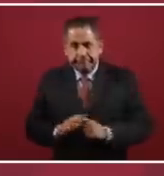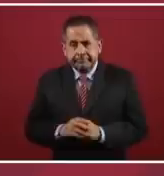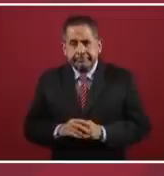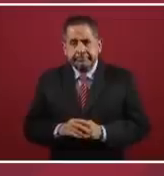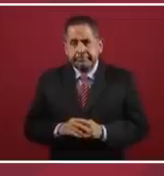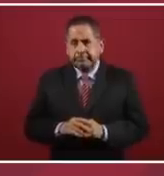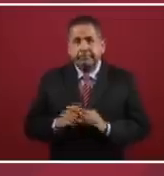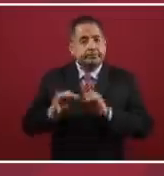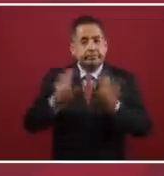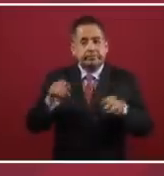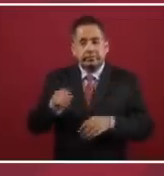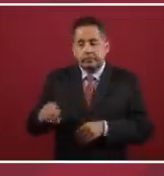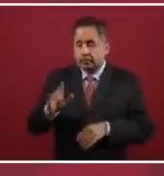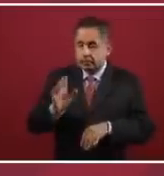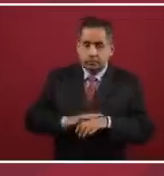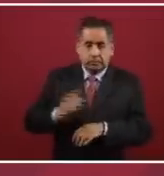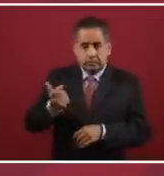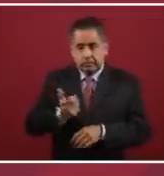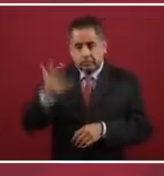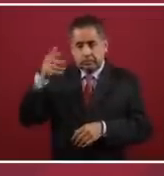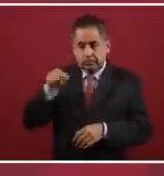sin duda son muy caros. O